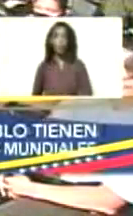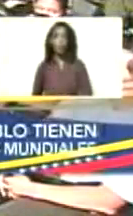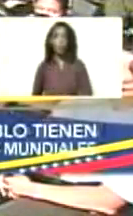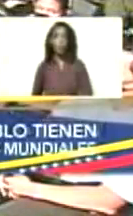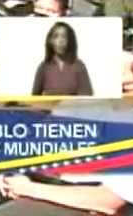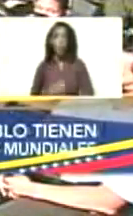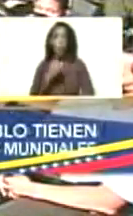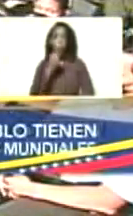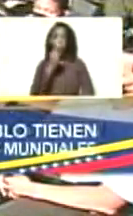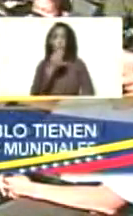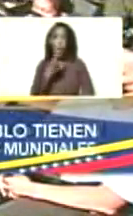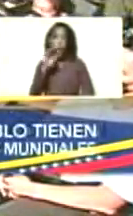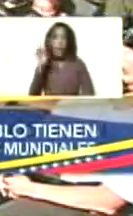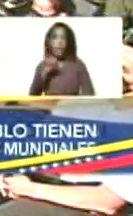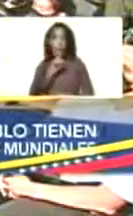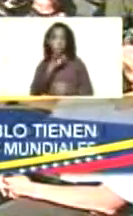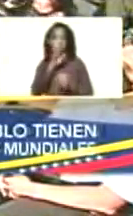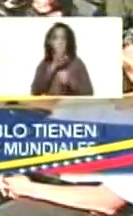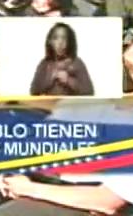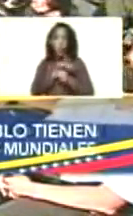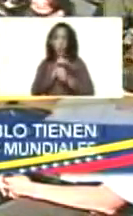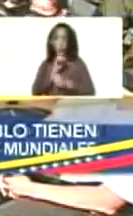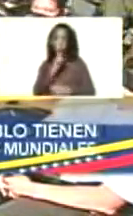Bueno, se lo tiene el gallo tapado, ¿no?